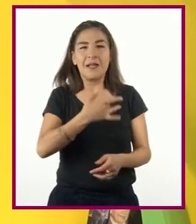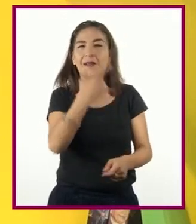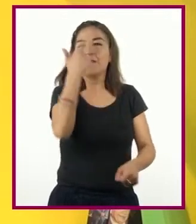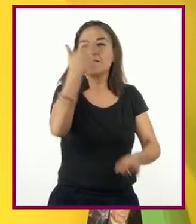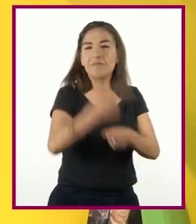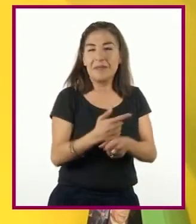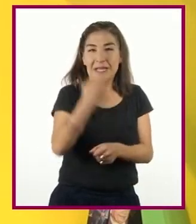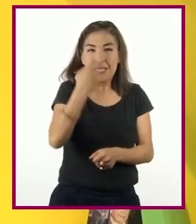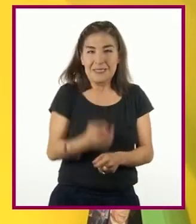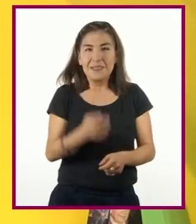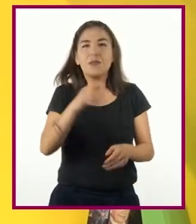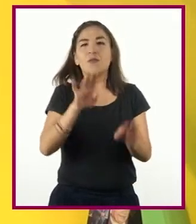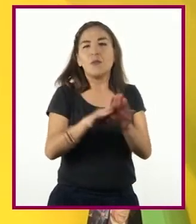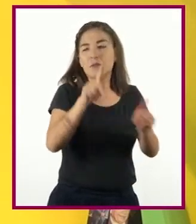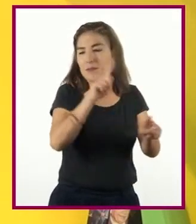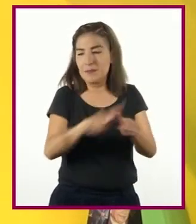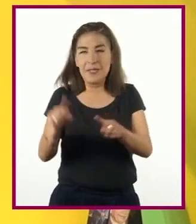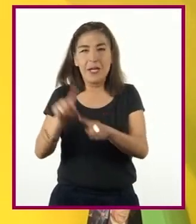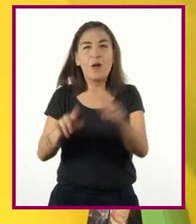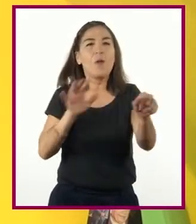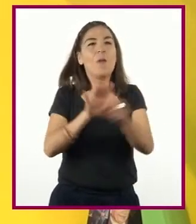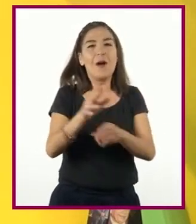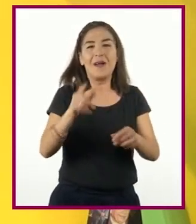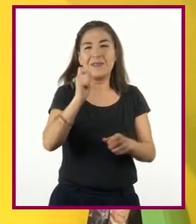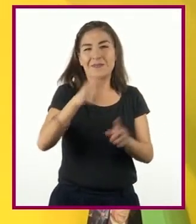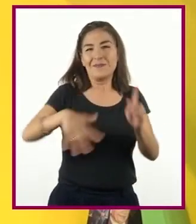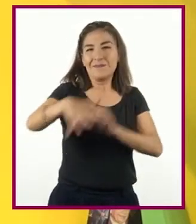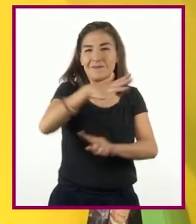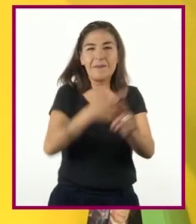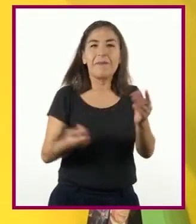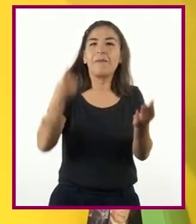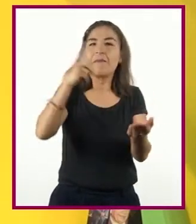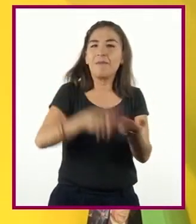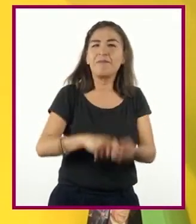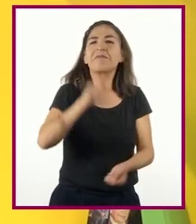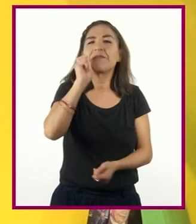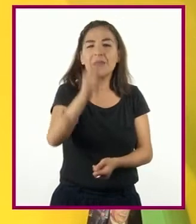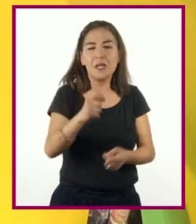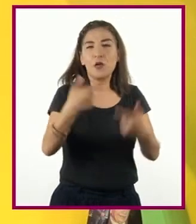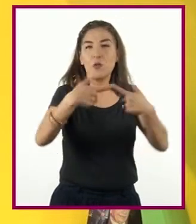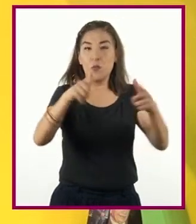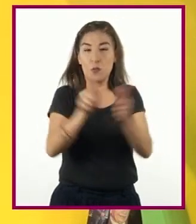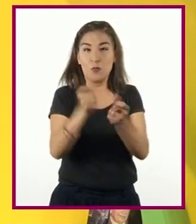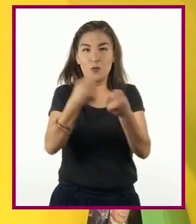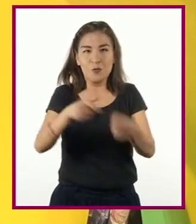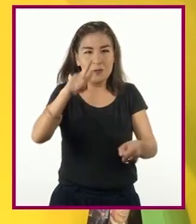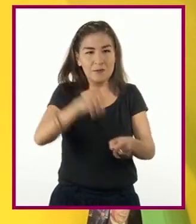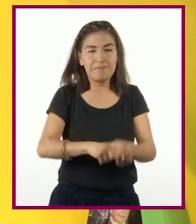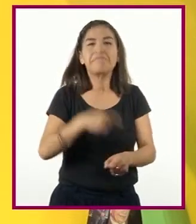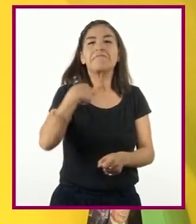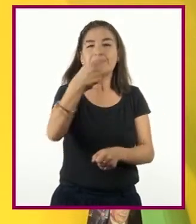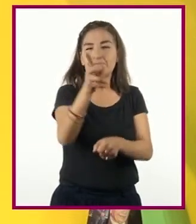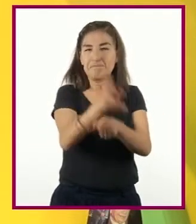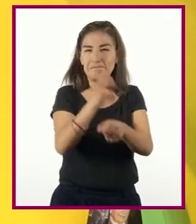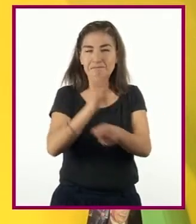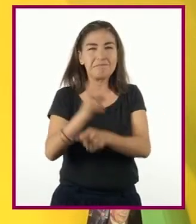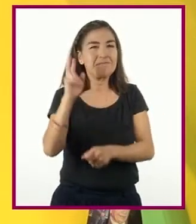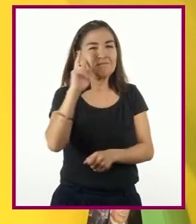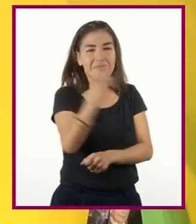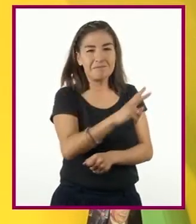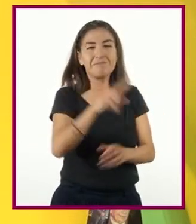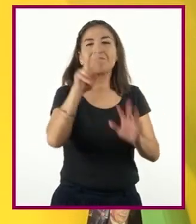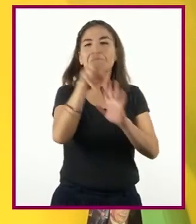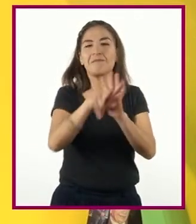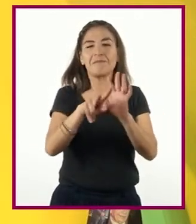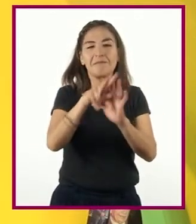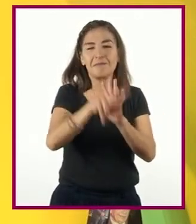a partir de los diversos aspectos que le rodean, entre estos los grupos sociales, les invito a ver y escuchar el